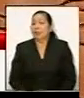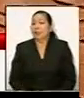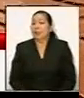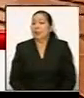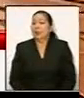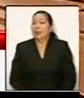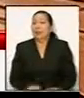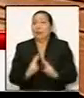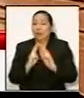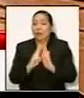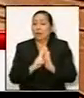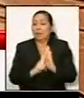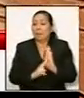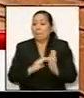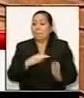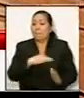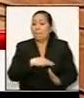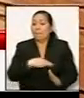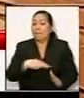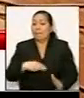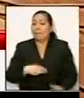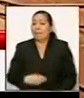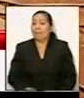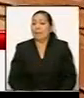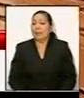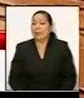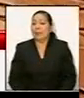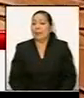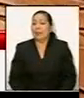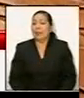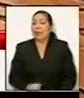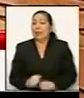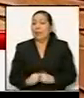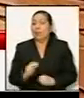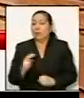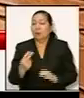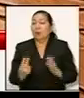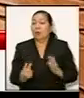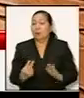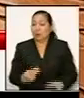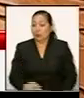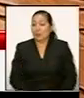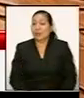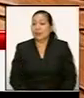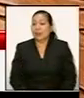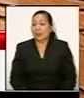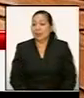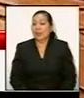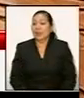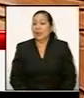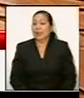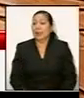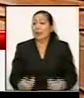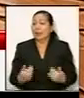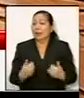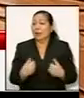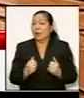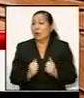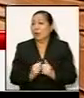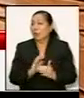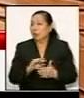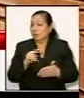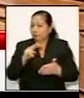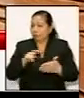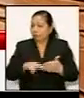resolución en este vial que no de 2006 de 2012 que todavía está vigente que tenía que veríamos con todos requisitos